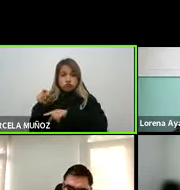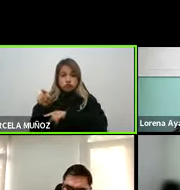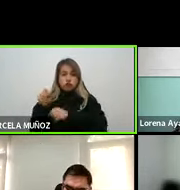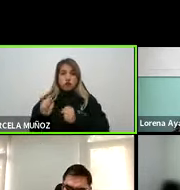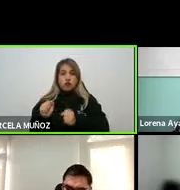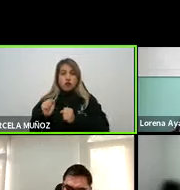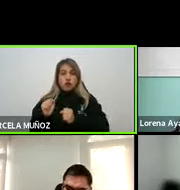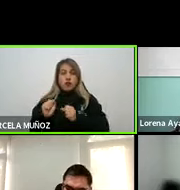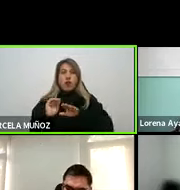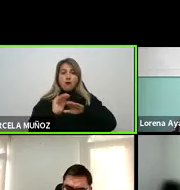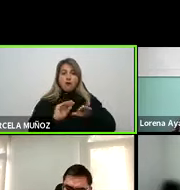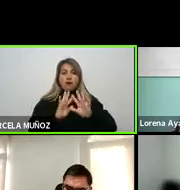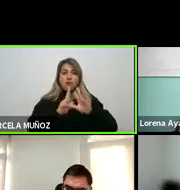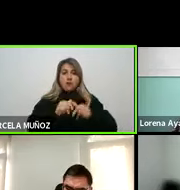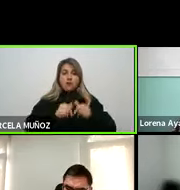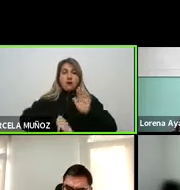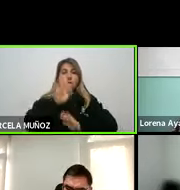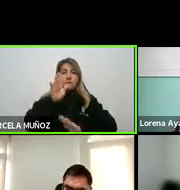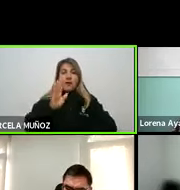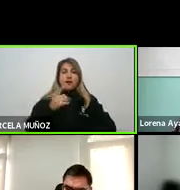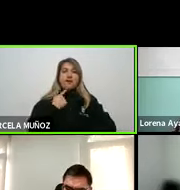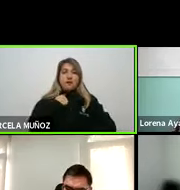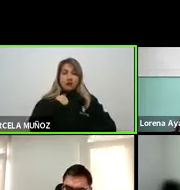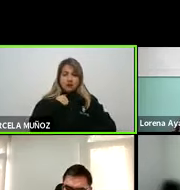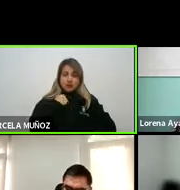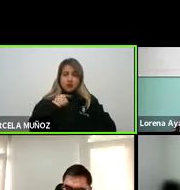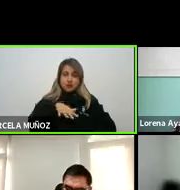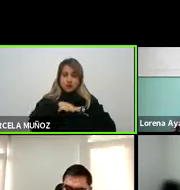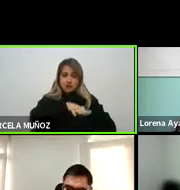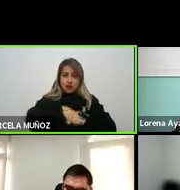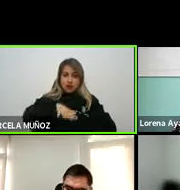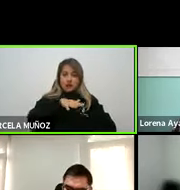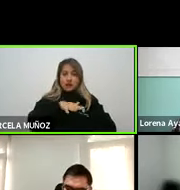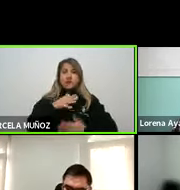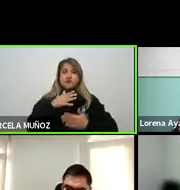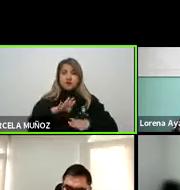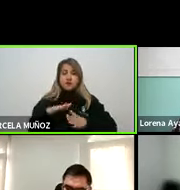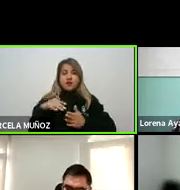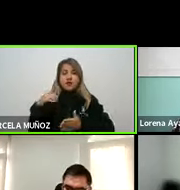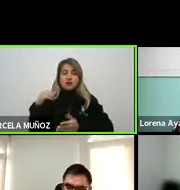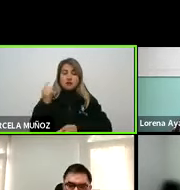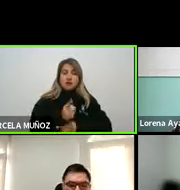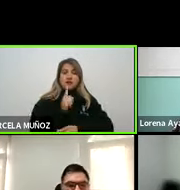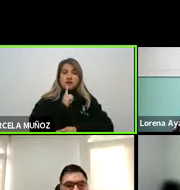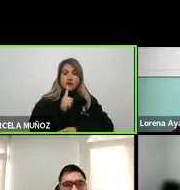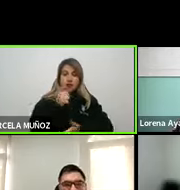este apoyo a las familias más afectadas de acuerdo a la instrucción de nuestra alcaldesa.